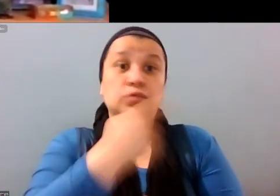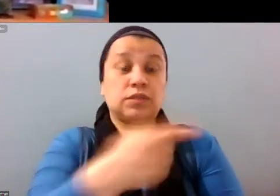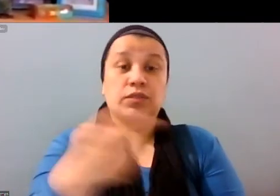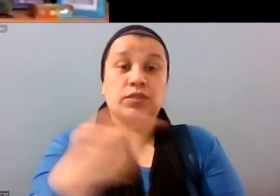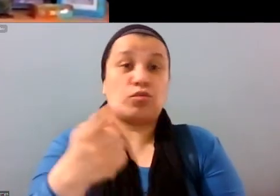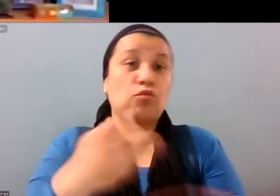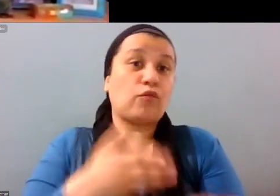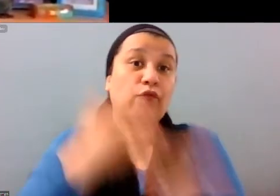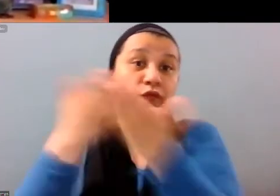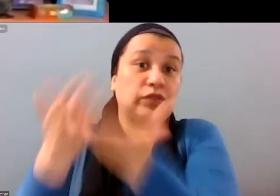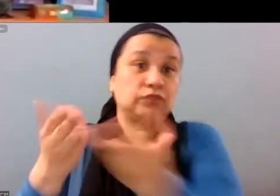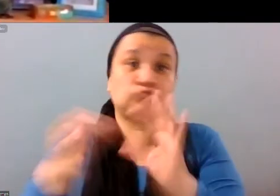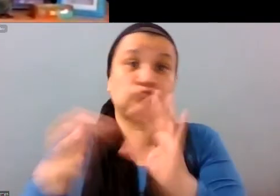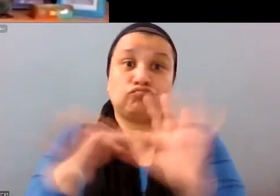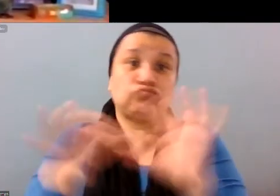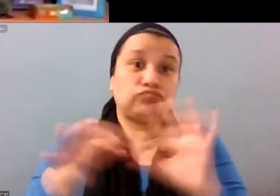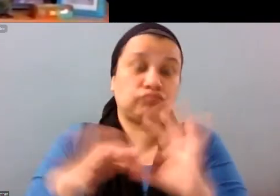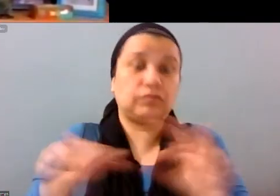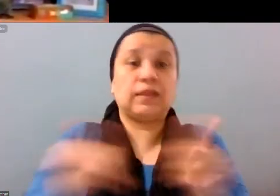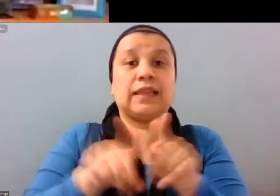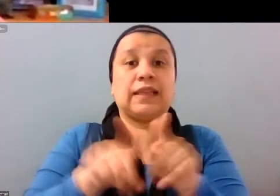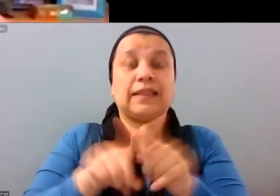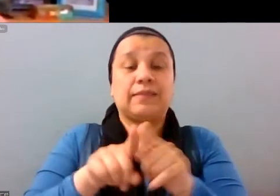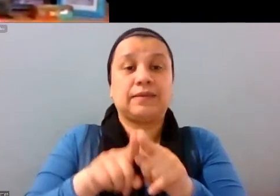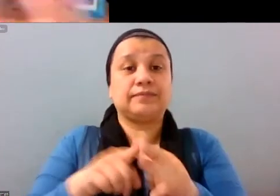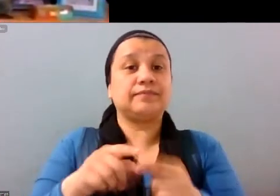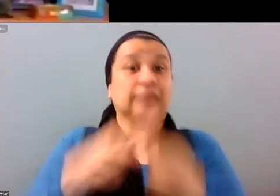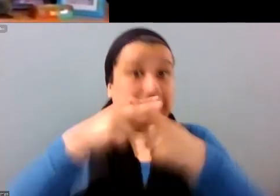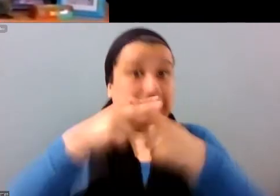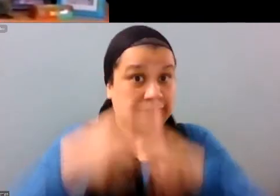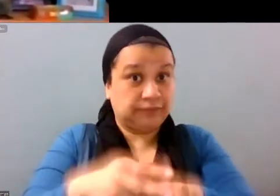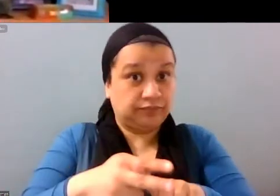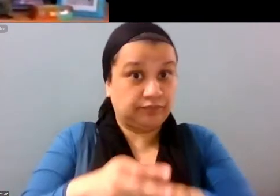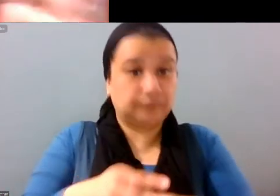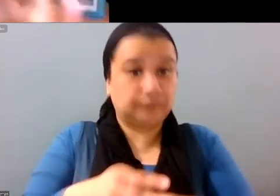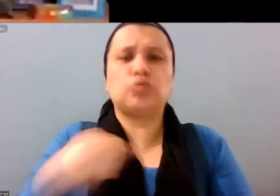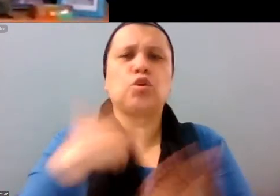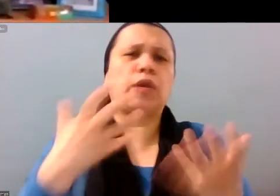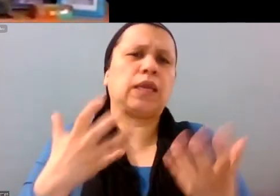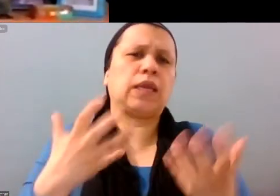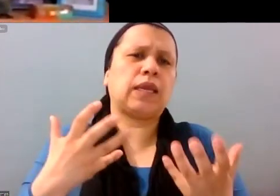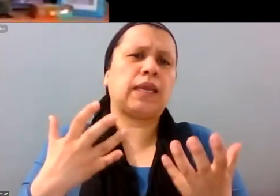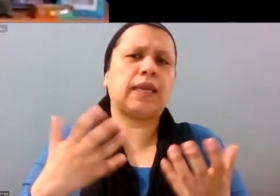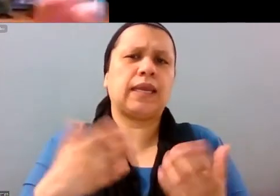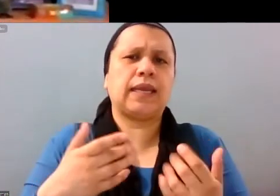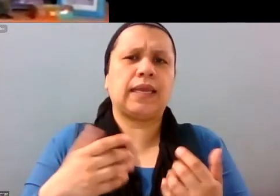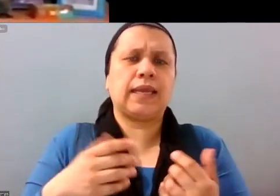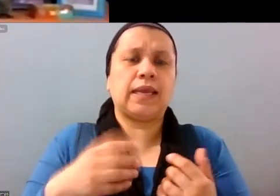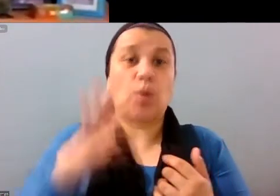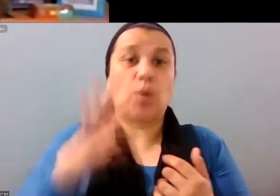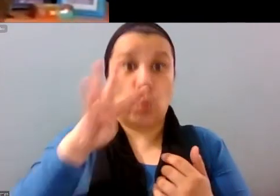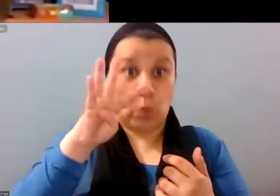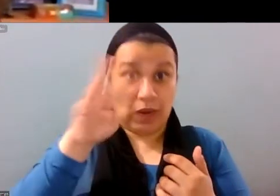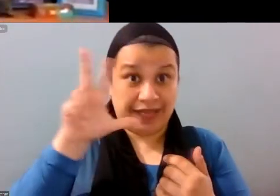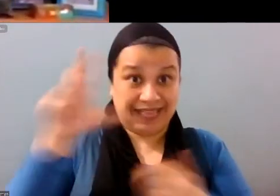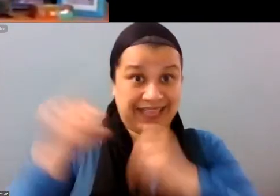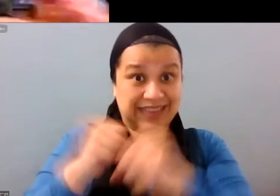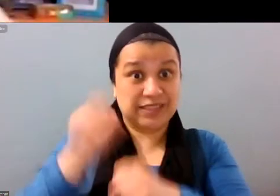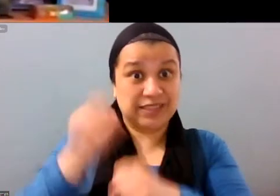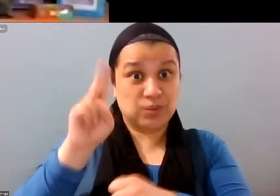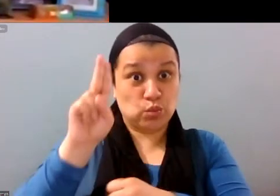comentarios y para dar inicio lo que quería era contextualizar en 43 años de creación de la UNED